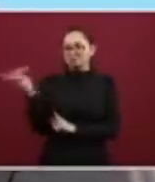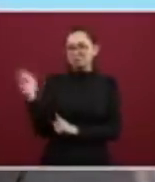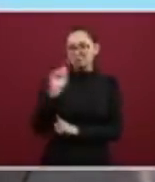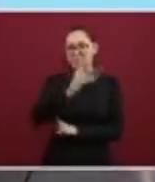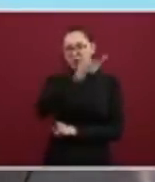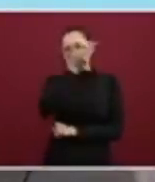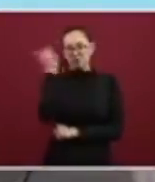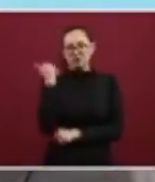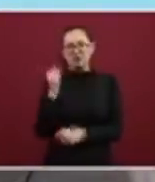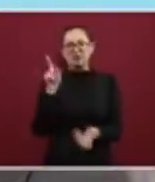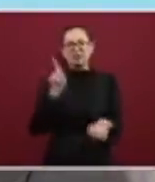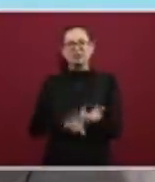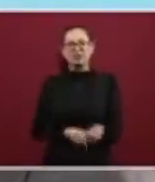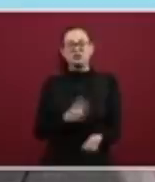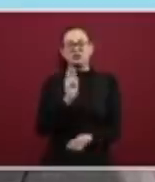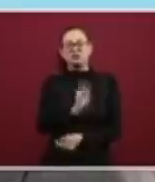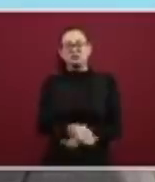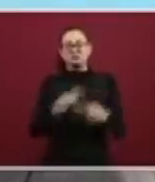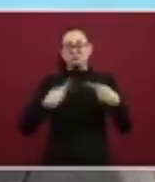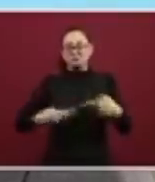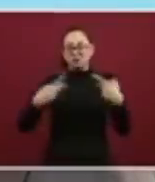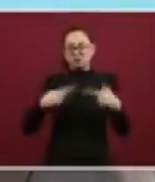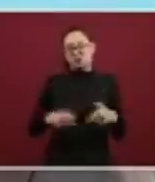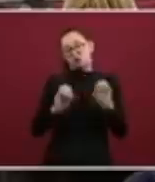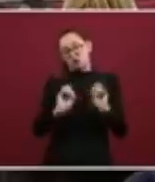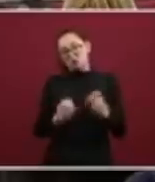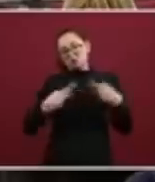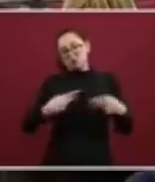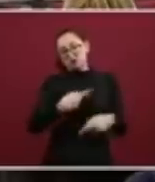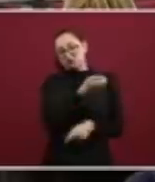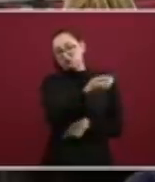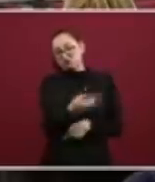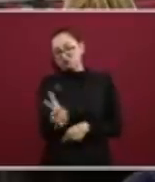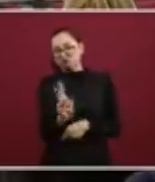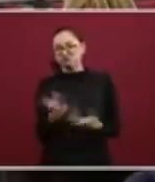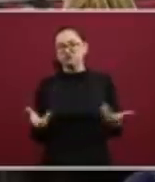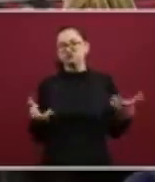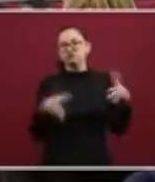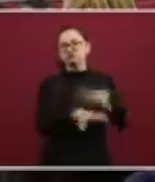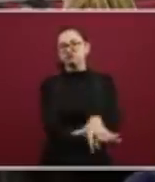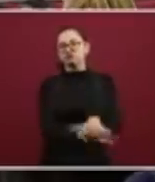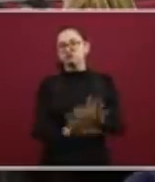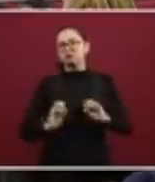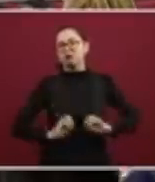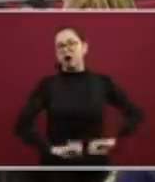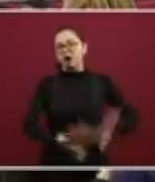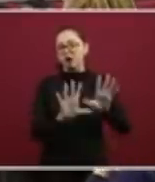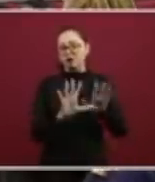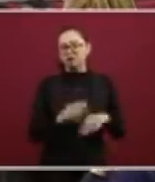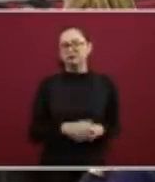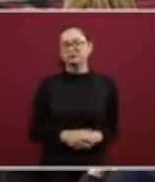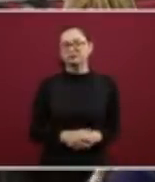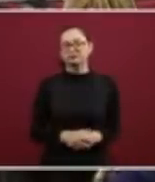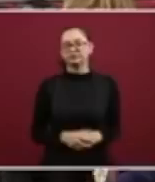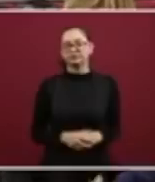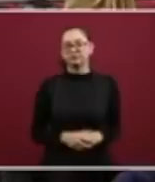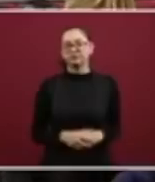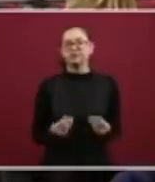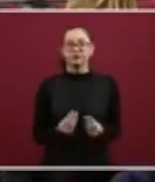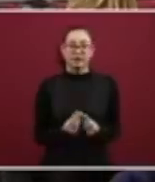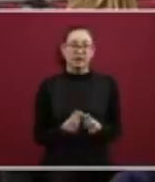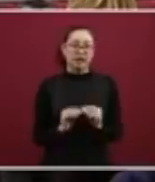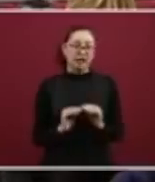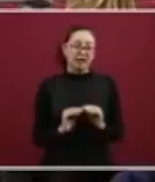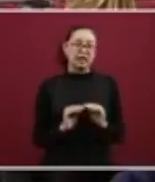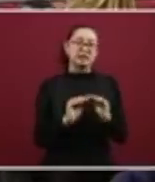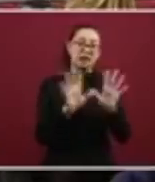de ocultar el paradero de una o de varias personas. Por supuesto que hay que diferenciar el concepto de fosas clandestinas del de